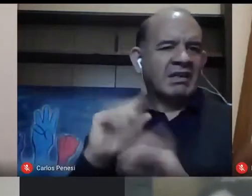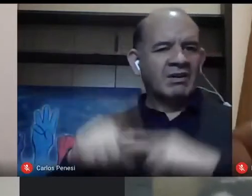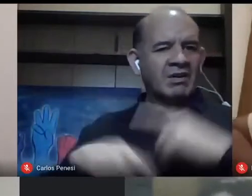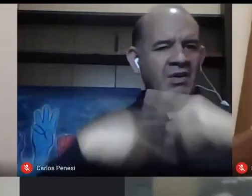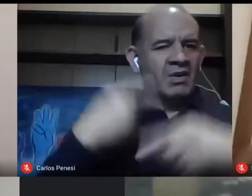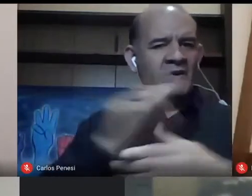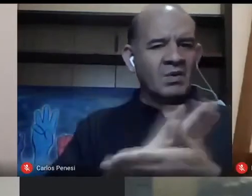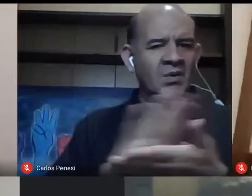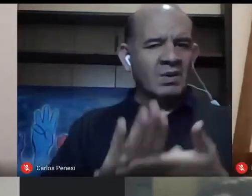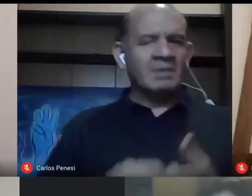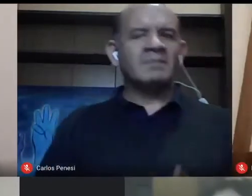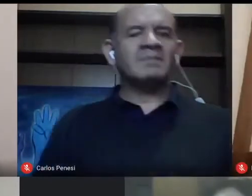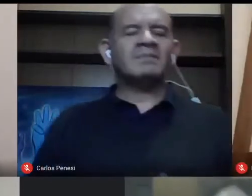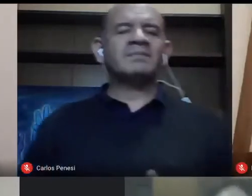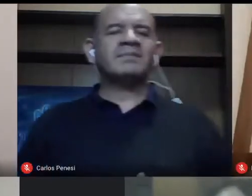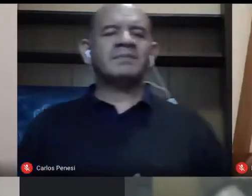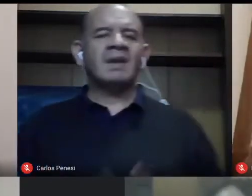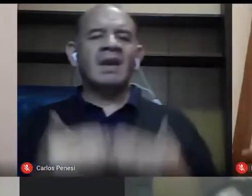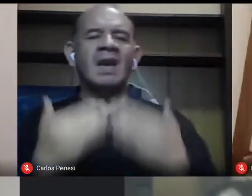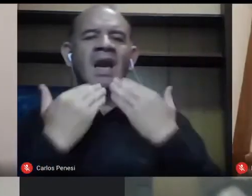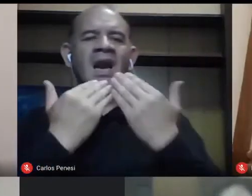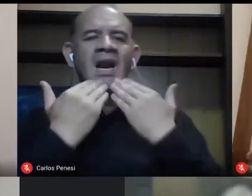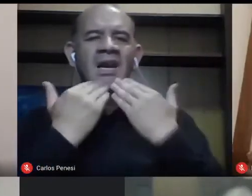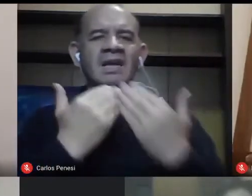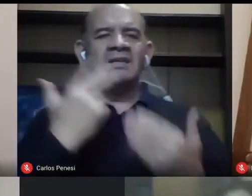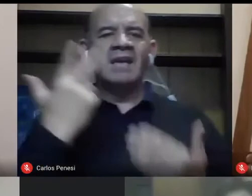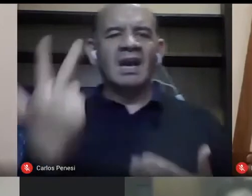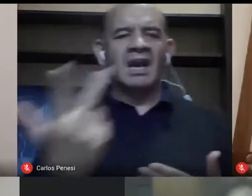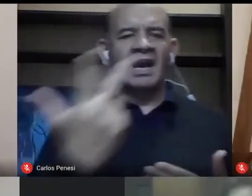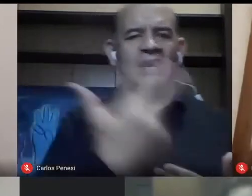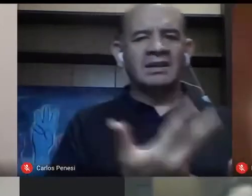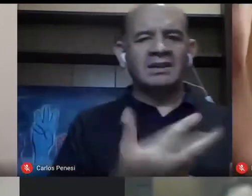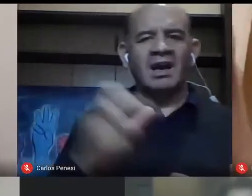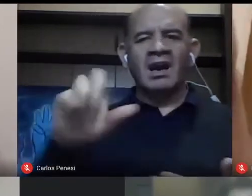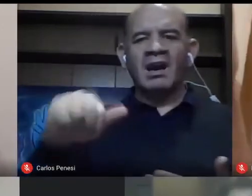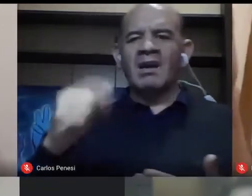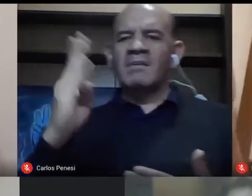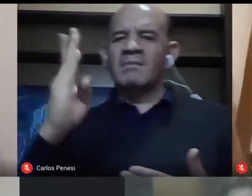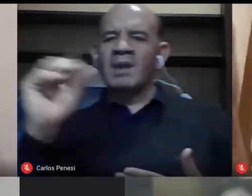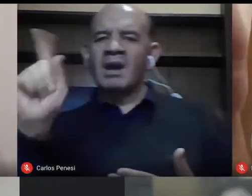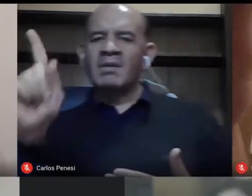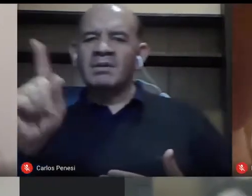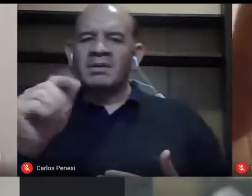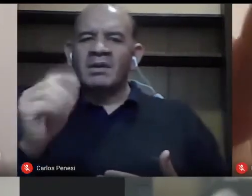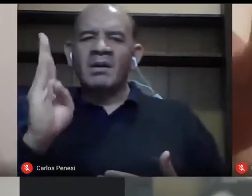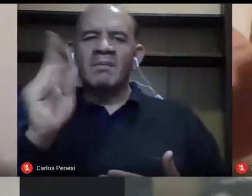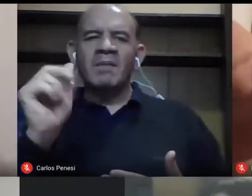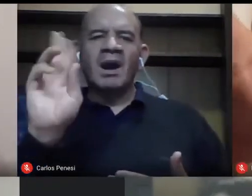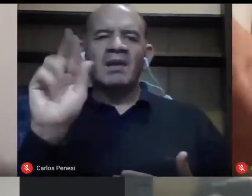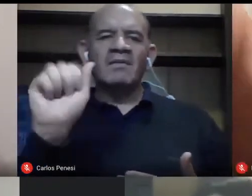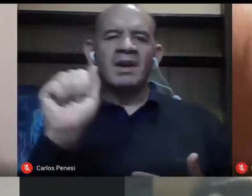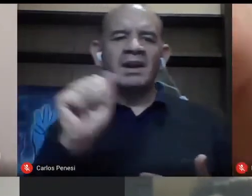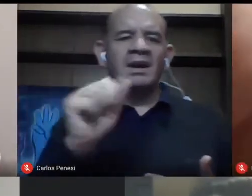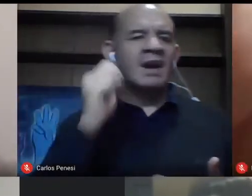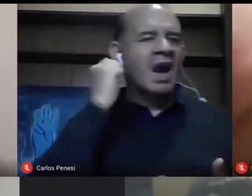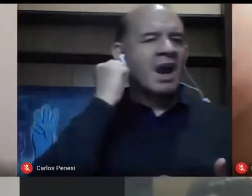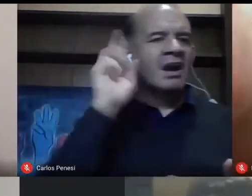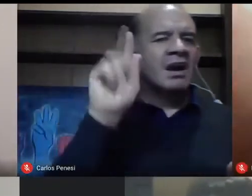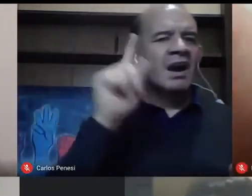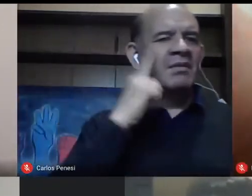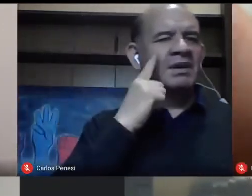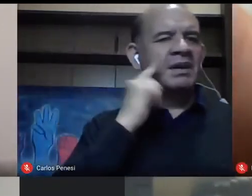Muchas gracias, Gabriela. Gracias a los tres, Pablo Lecuona, Bárbara Durante y Gabriela Troviano, a ustedes y a las organizaciones